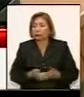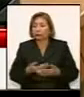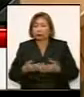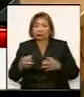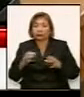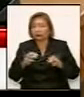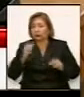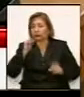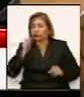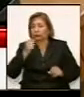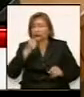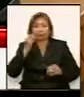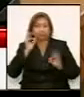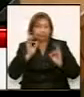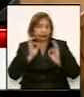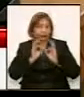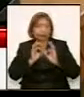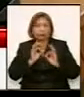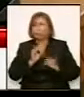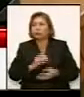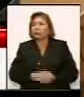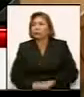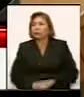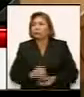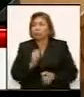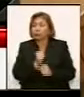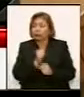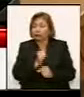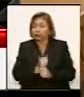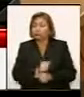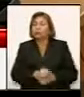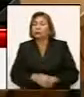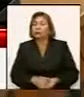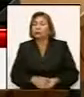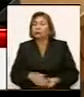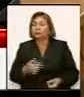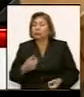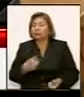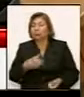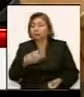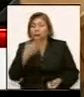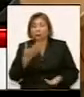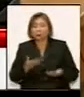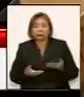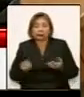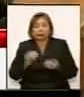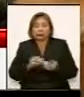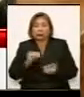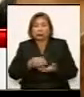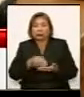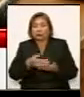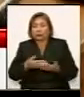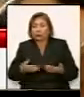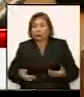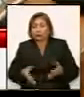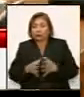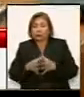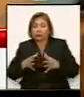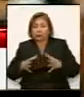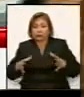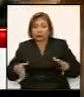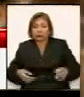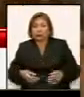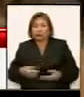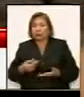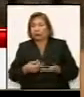derecho pues estupendo trabajo creo que nos insumos para ampliar la